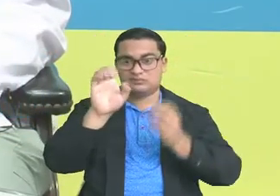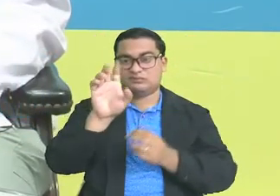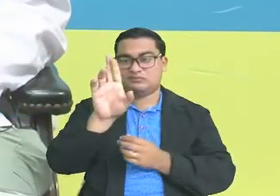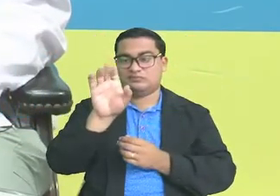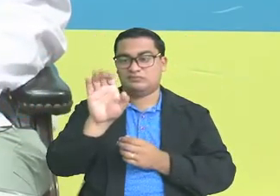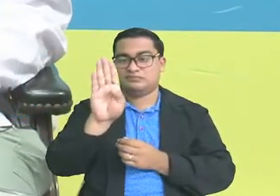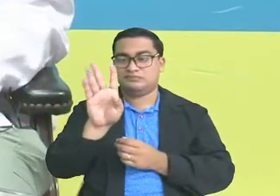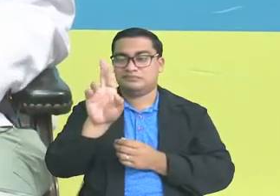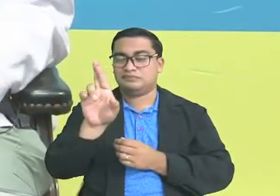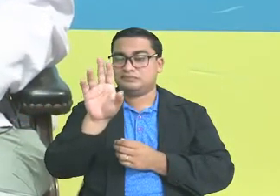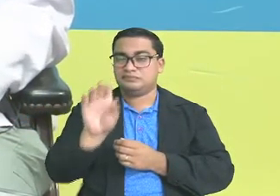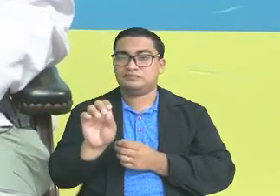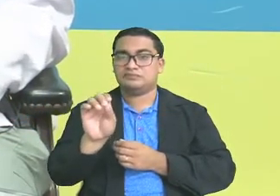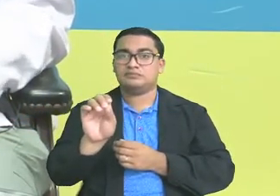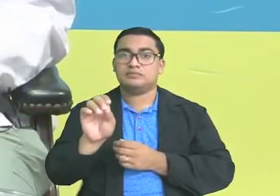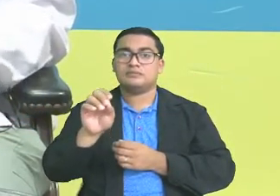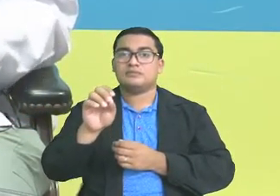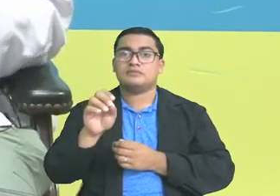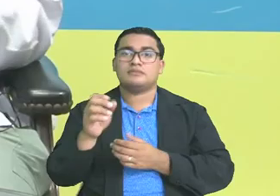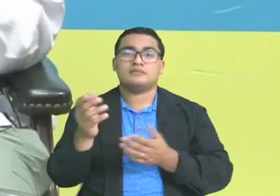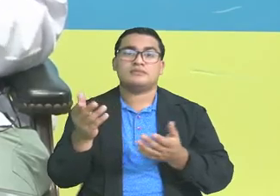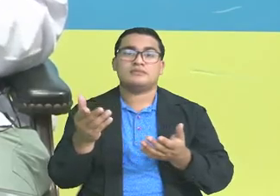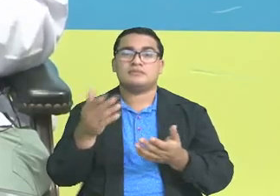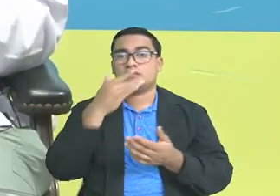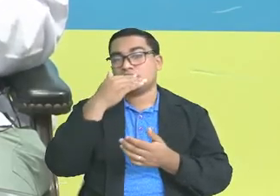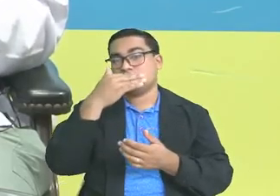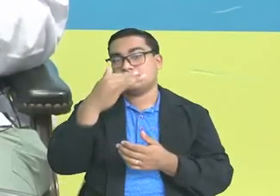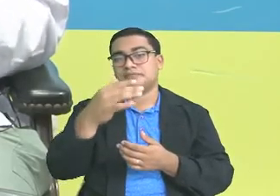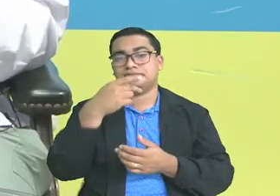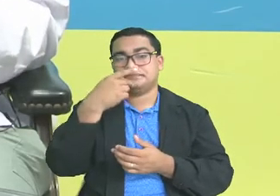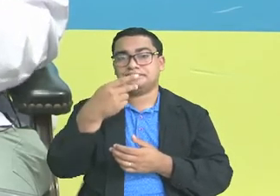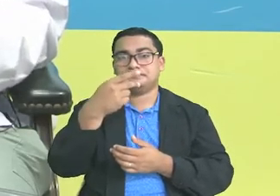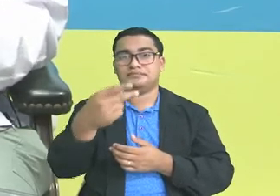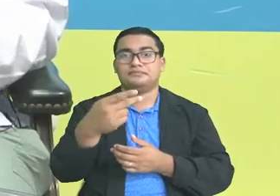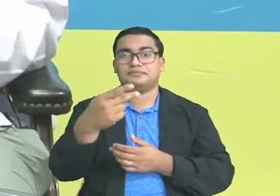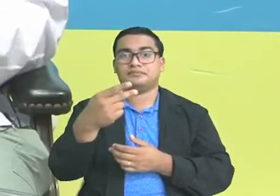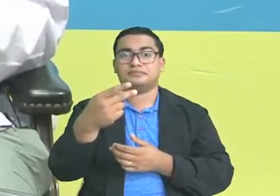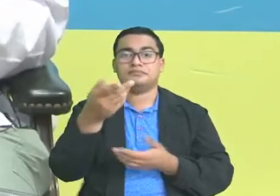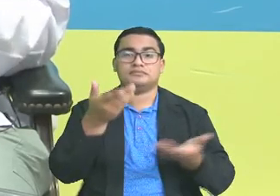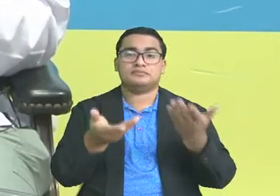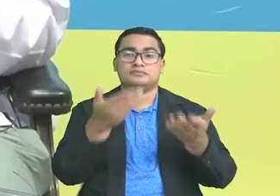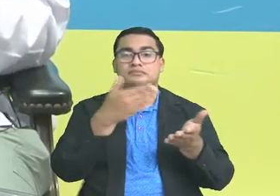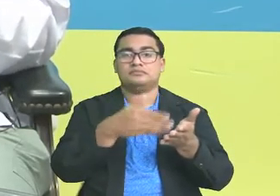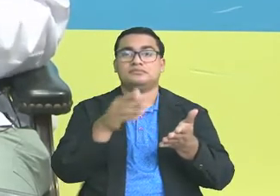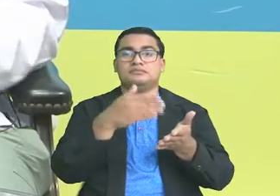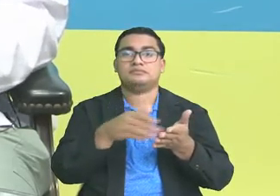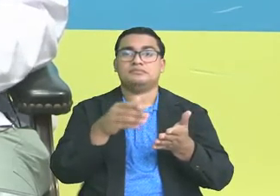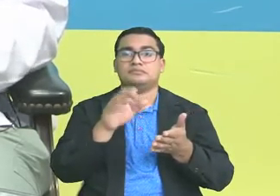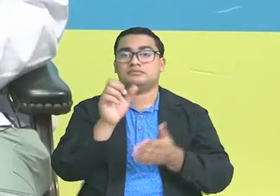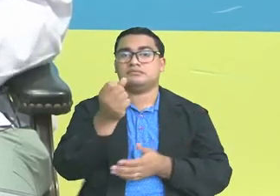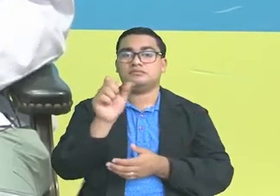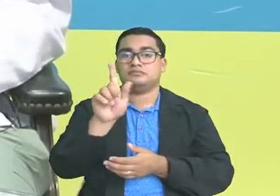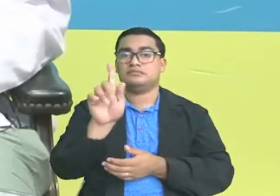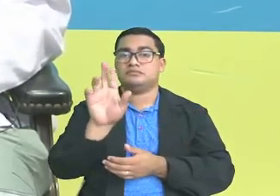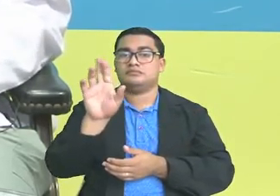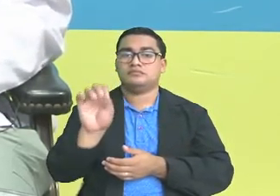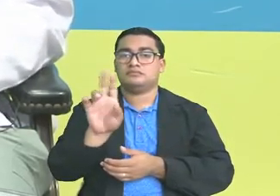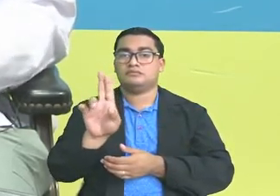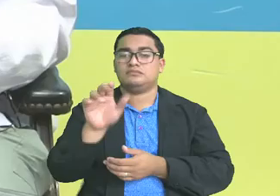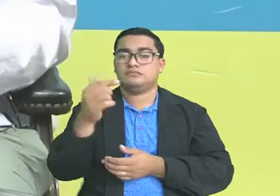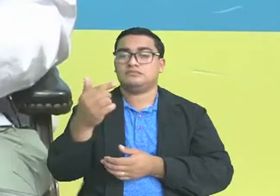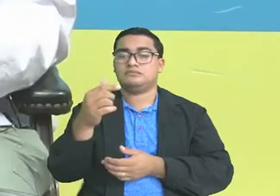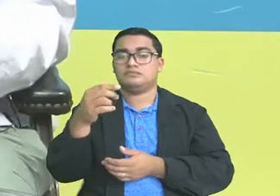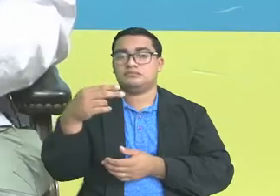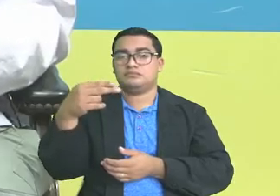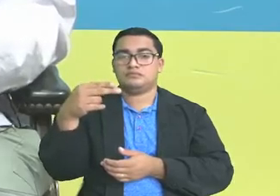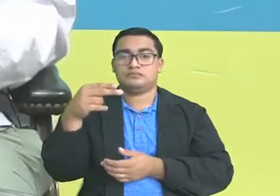cerebrovascular. En inglés existe una palabra que a lo mejor es un poco más fácil de usar, que es la palabra stroke, pero que no tiene